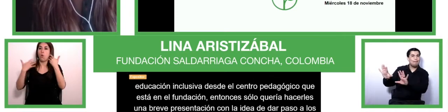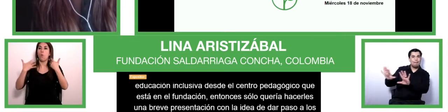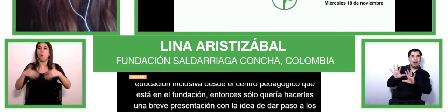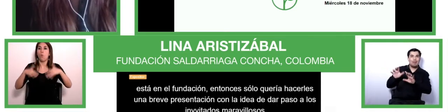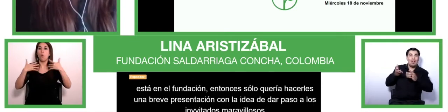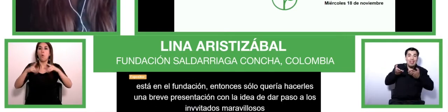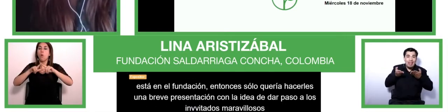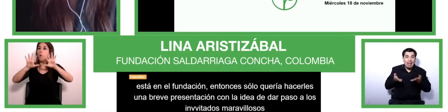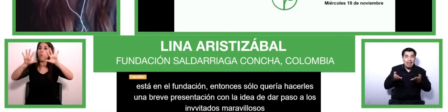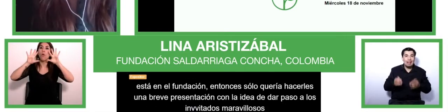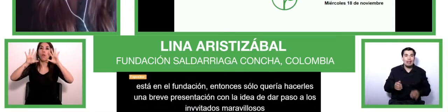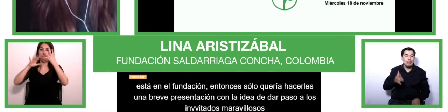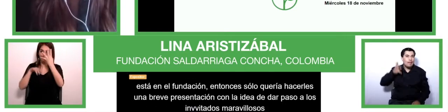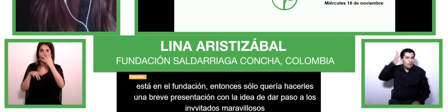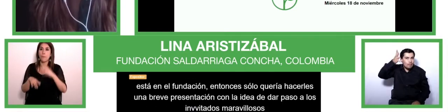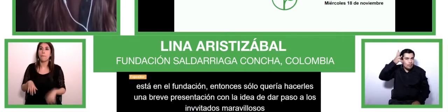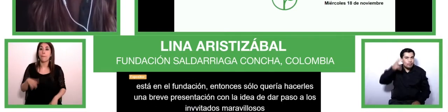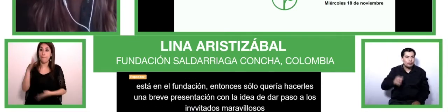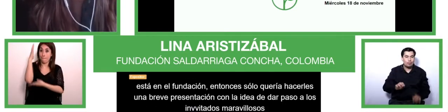maravillosos